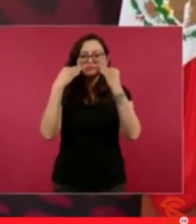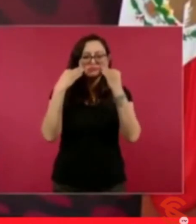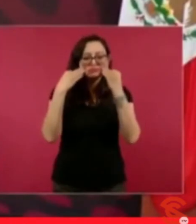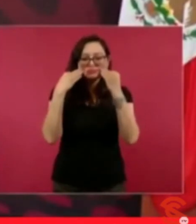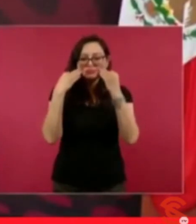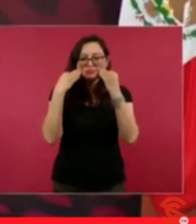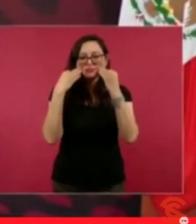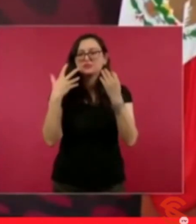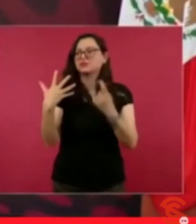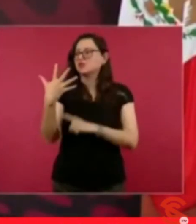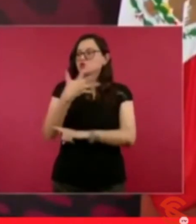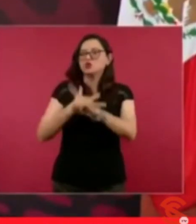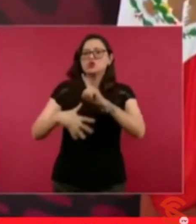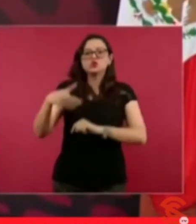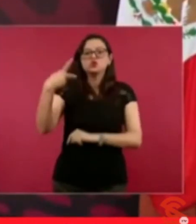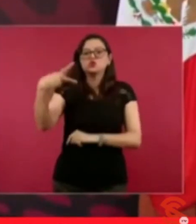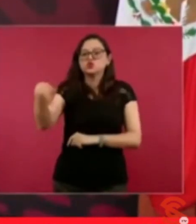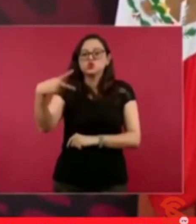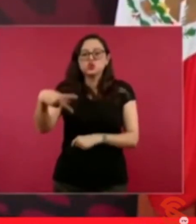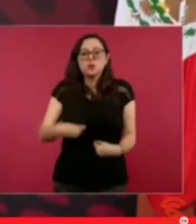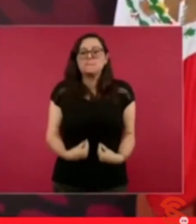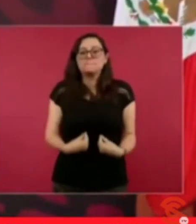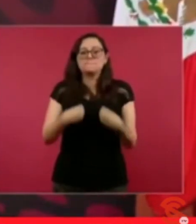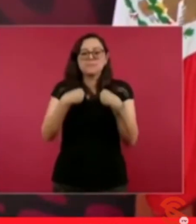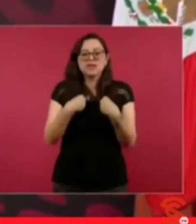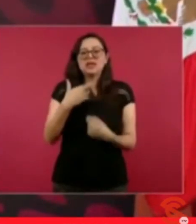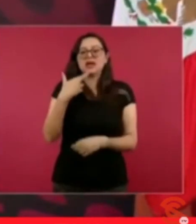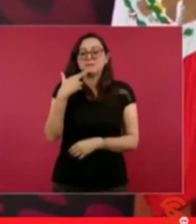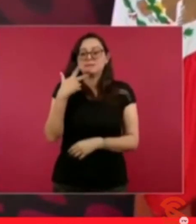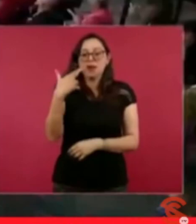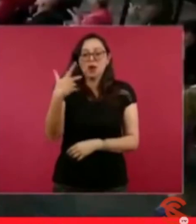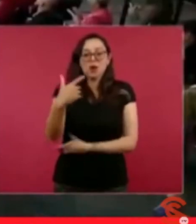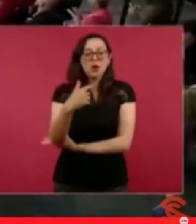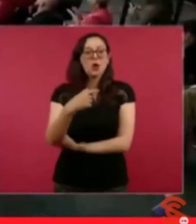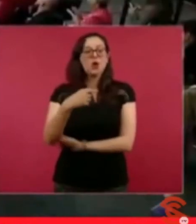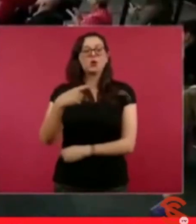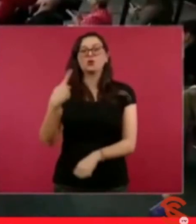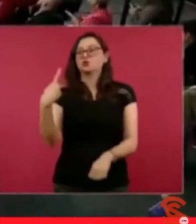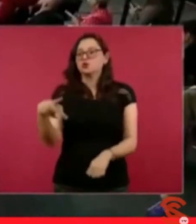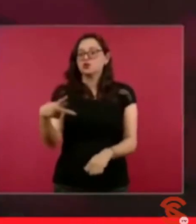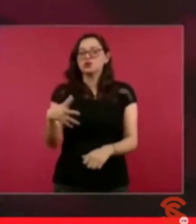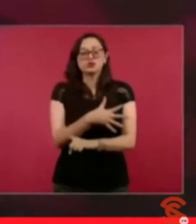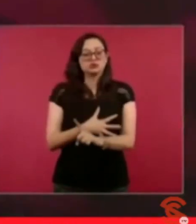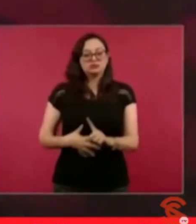que está mejorando su situación económica, social,